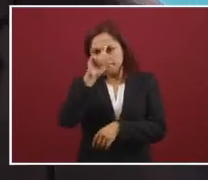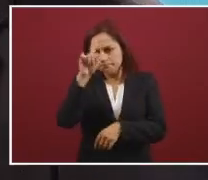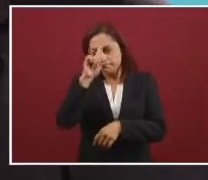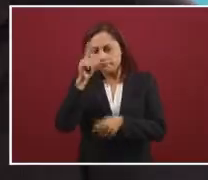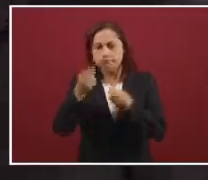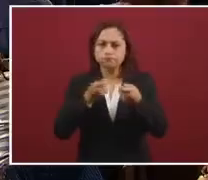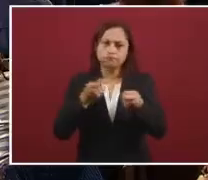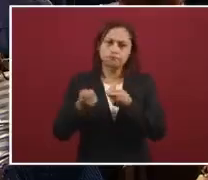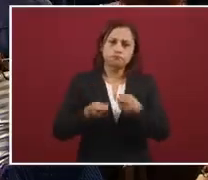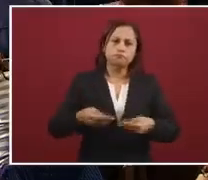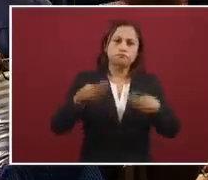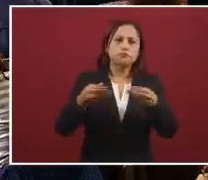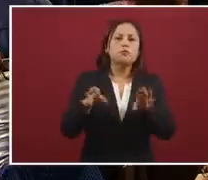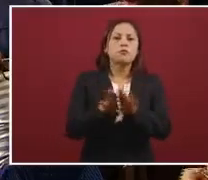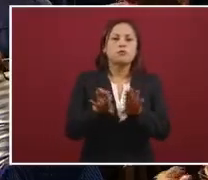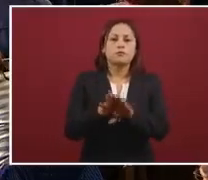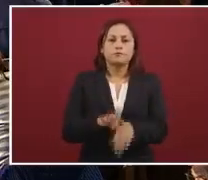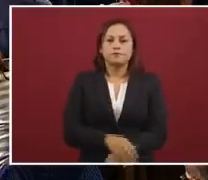haciendo. Muchas gracias.